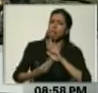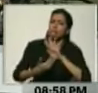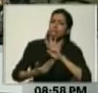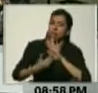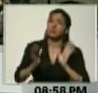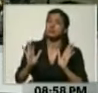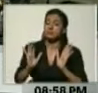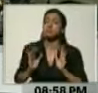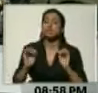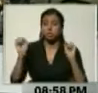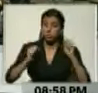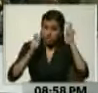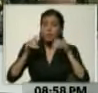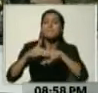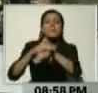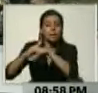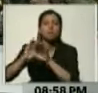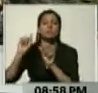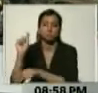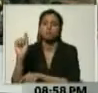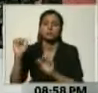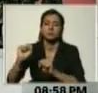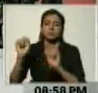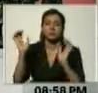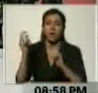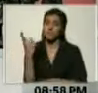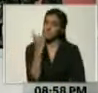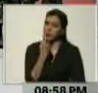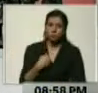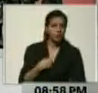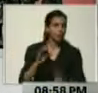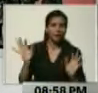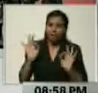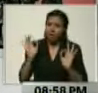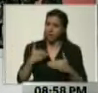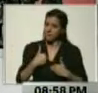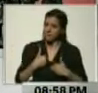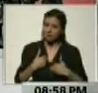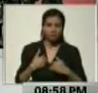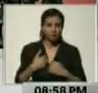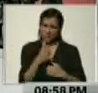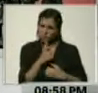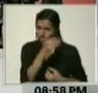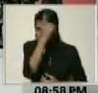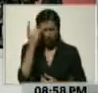y los perdonó. Aquí no le a mí no me preguntaron de nada de esto.